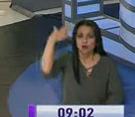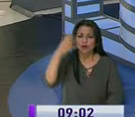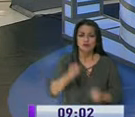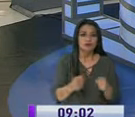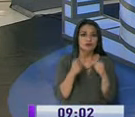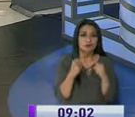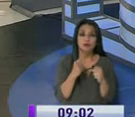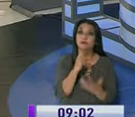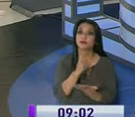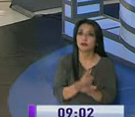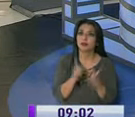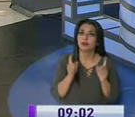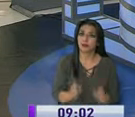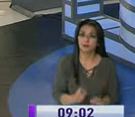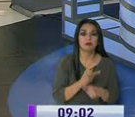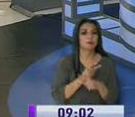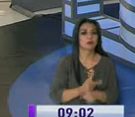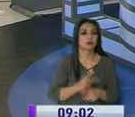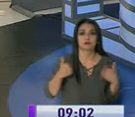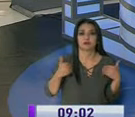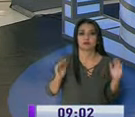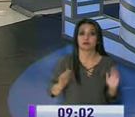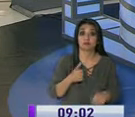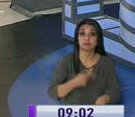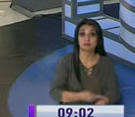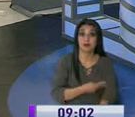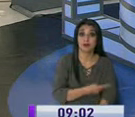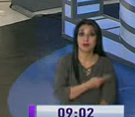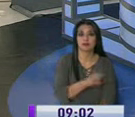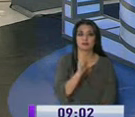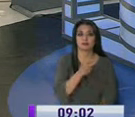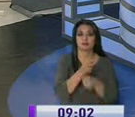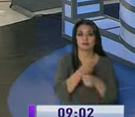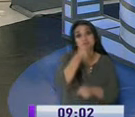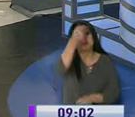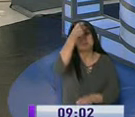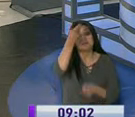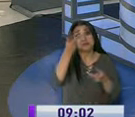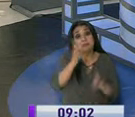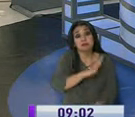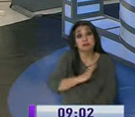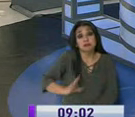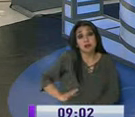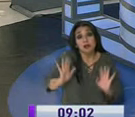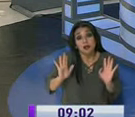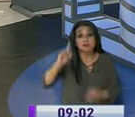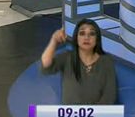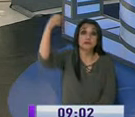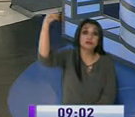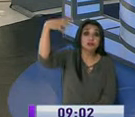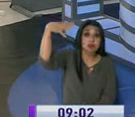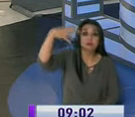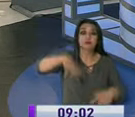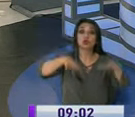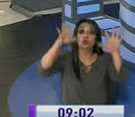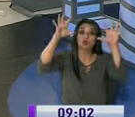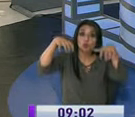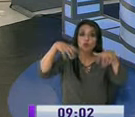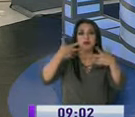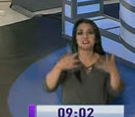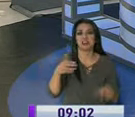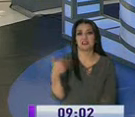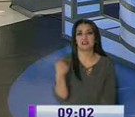tienes que protegerte. Que protegerse. Exactamente. ¿Ah? Y además así, si llueve, por si acaso, como ya sabemos cómo es el clima de nuestra capital, tiene la sombrilla